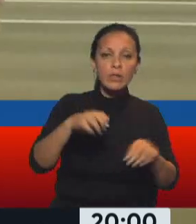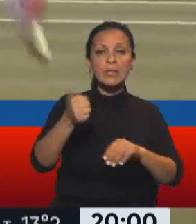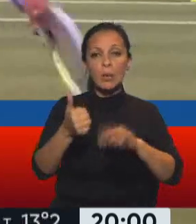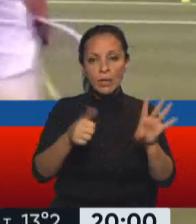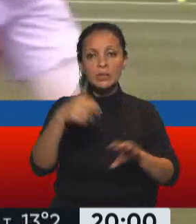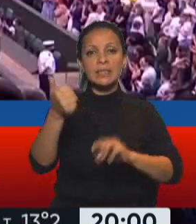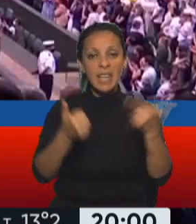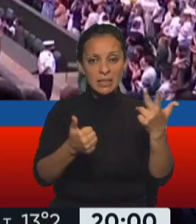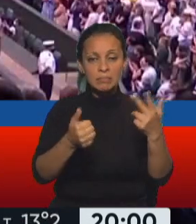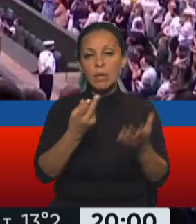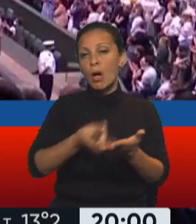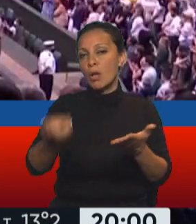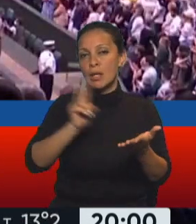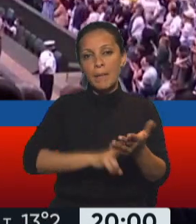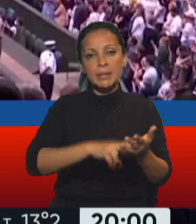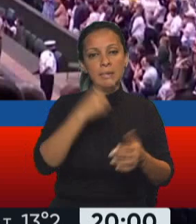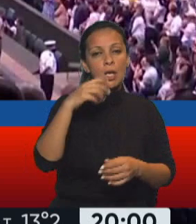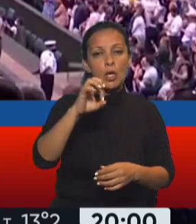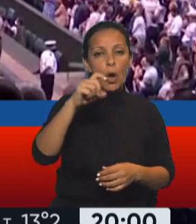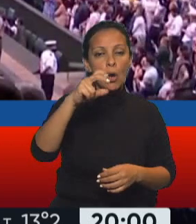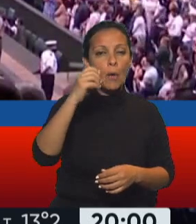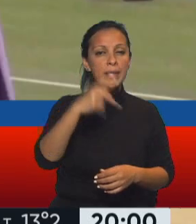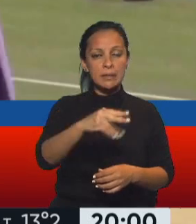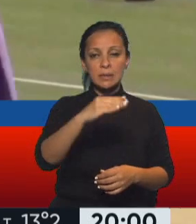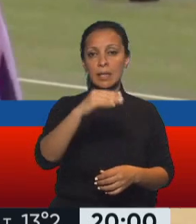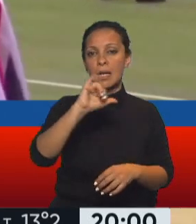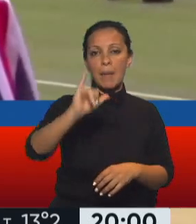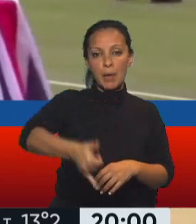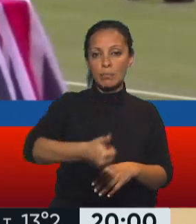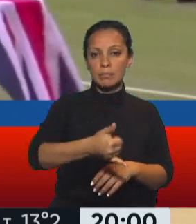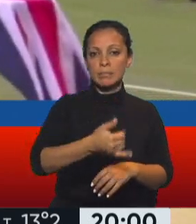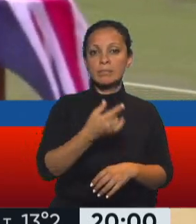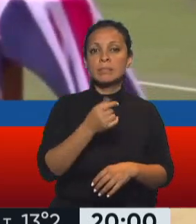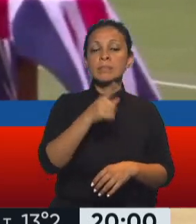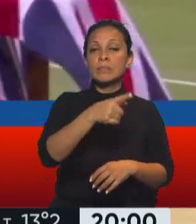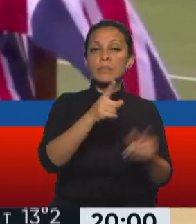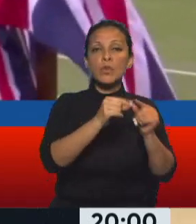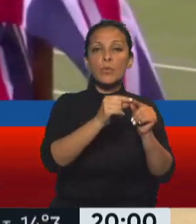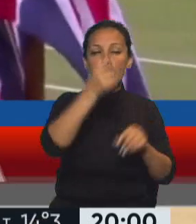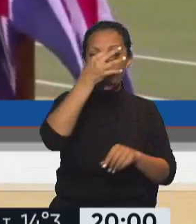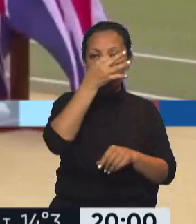otra vez Djokovic campeón y llegó a su título de Grand Slam número 20.